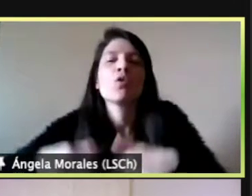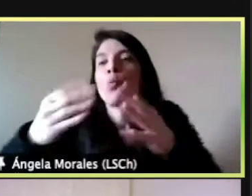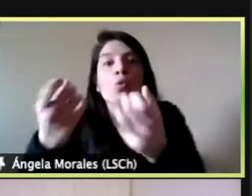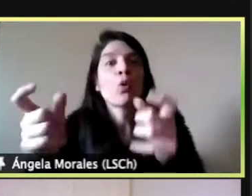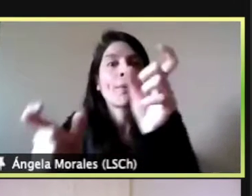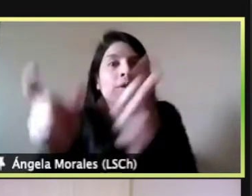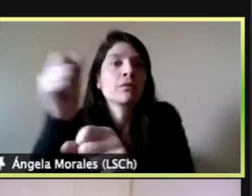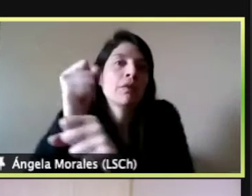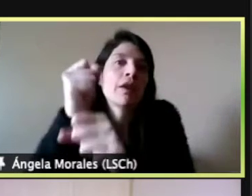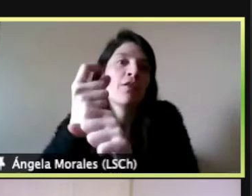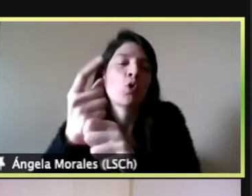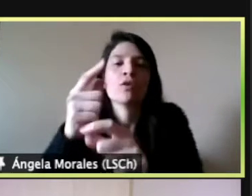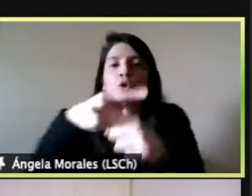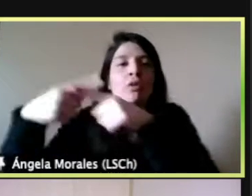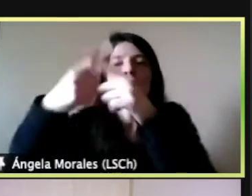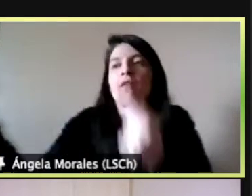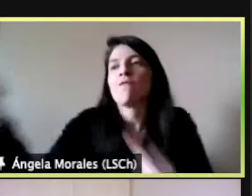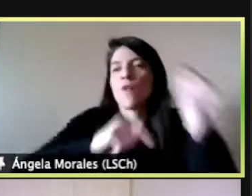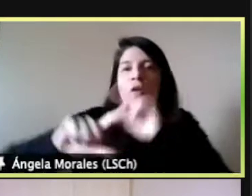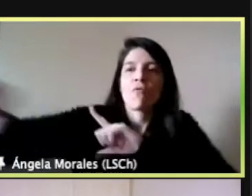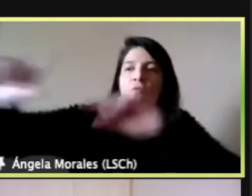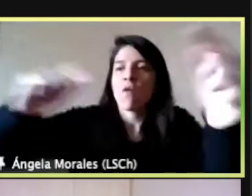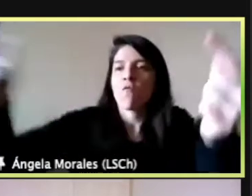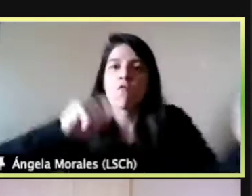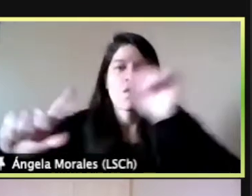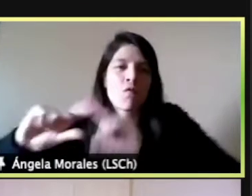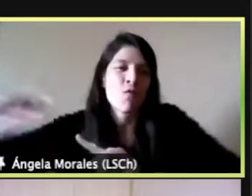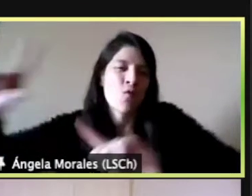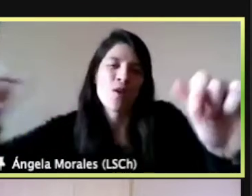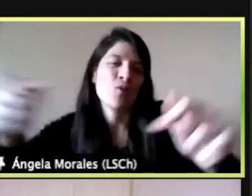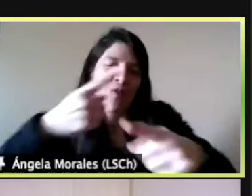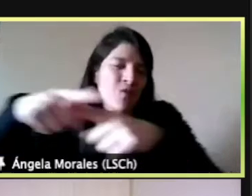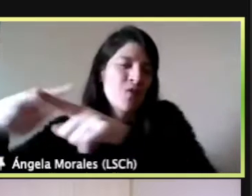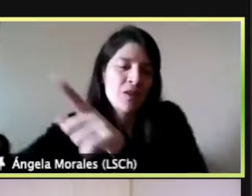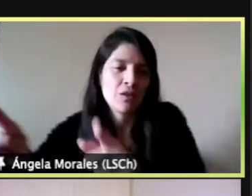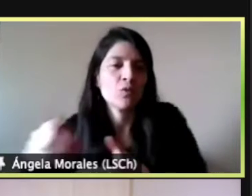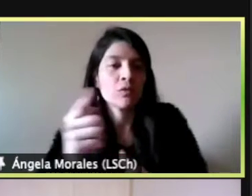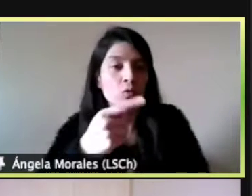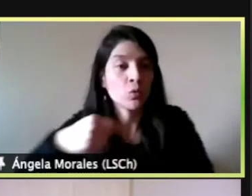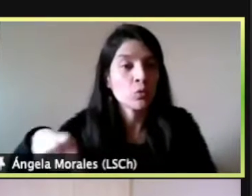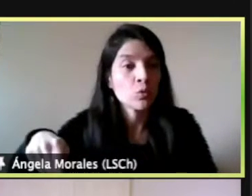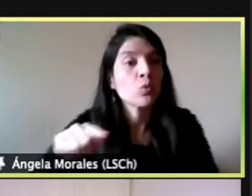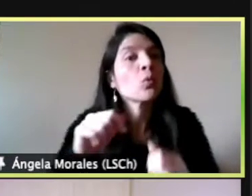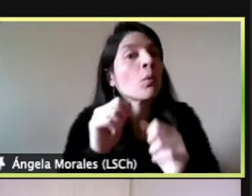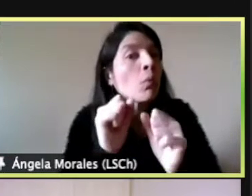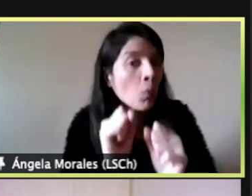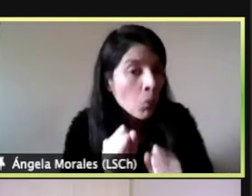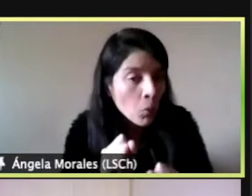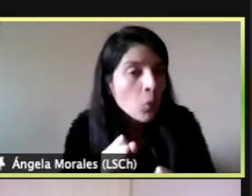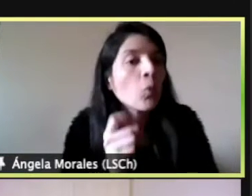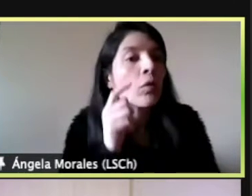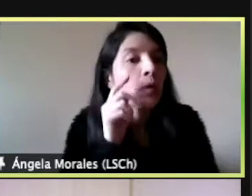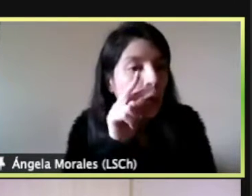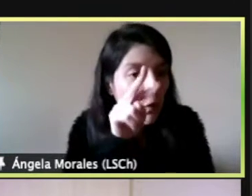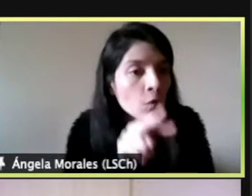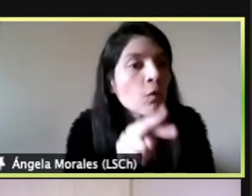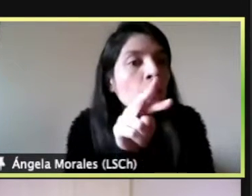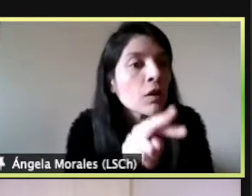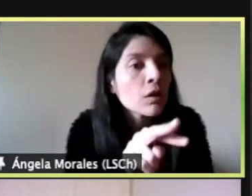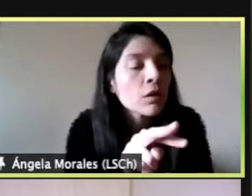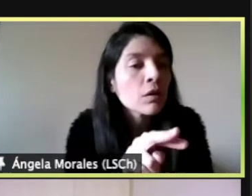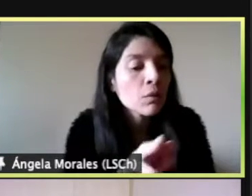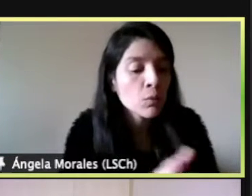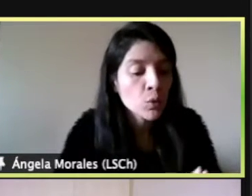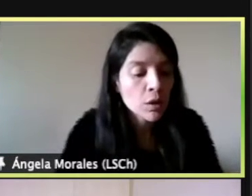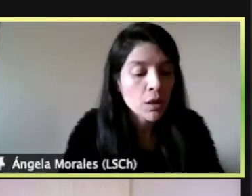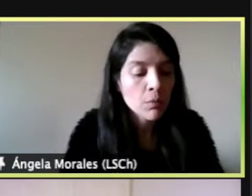mantenido. Entonces ahora nosotros podemos acá ver por ejemplo, recuperar